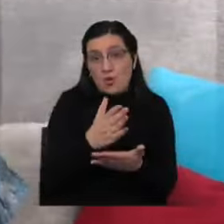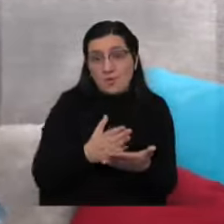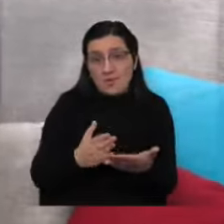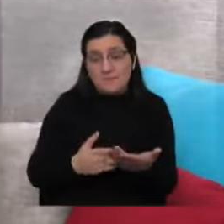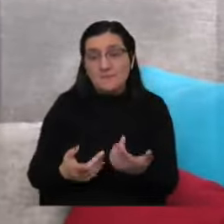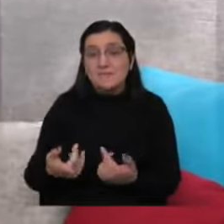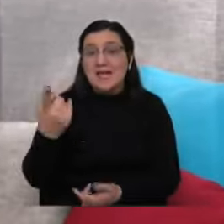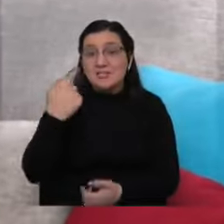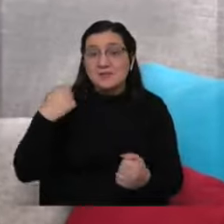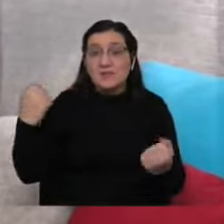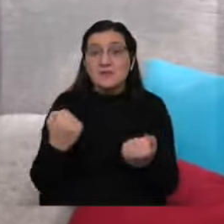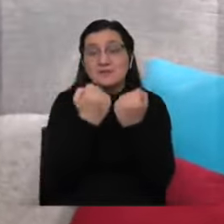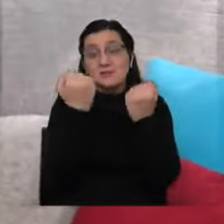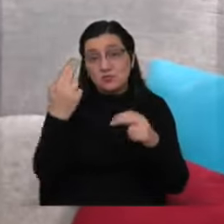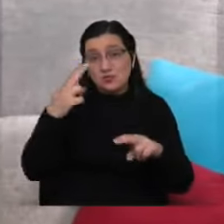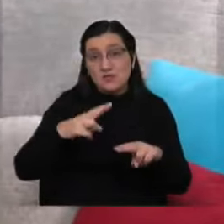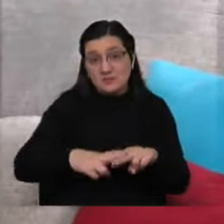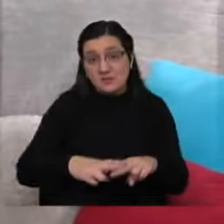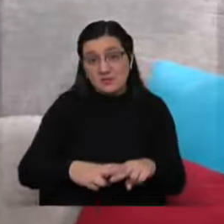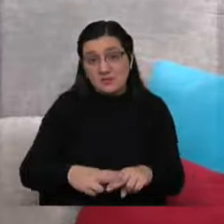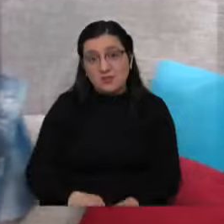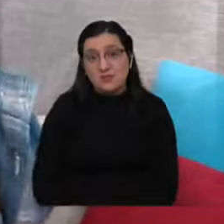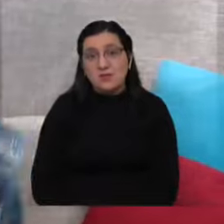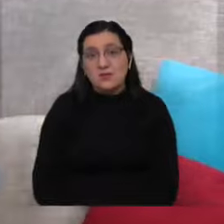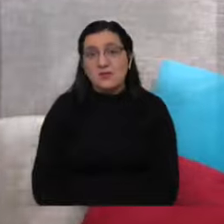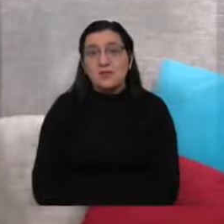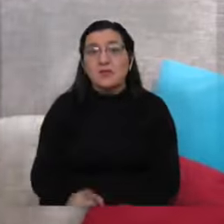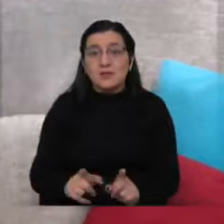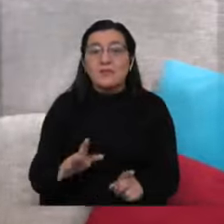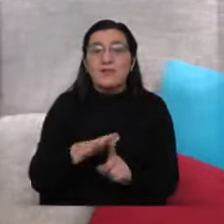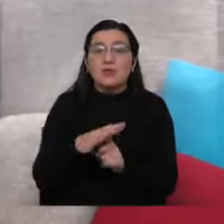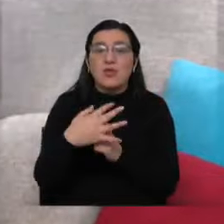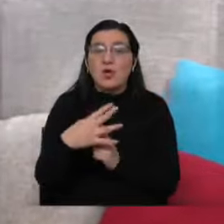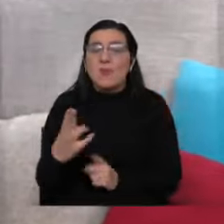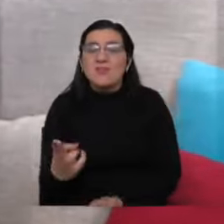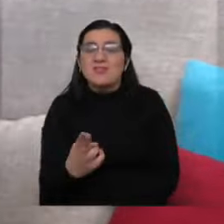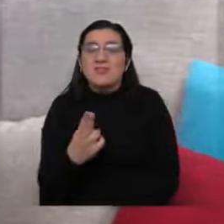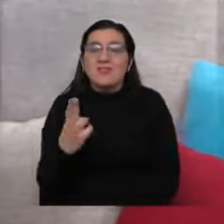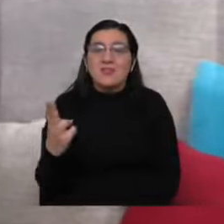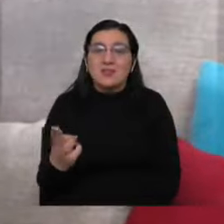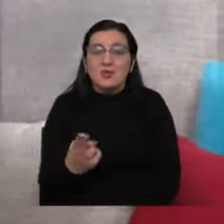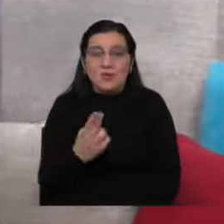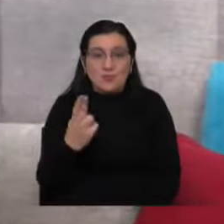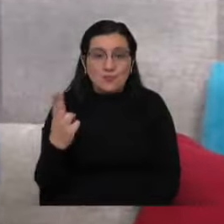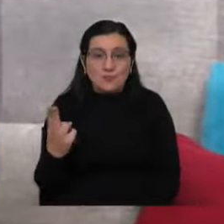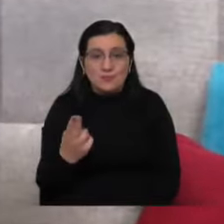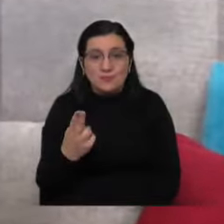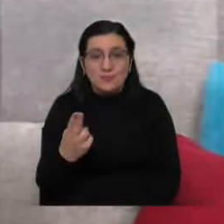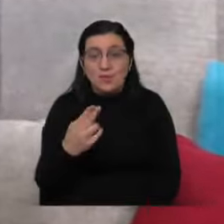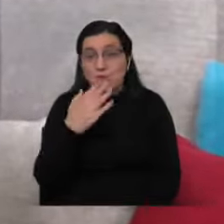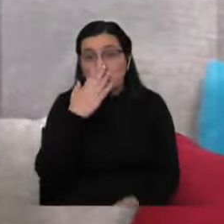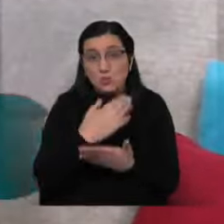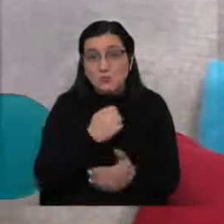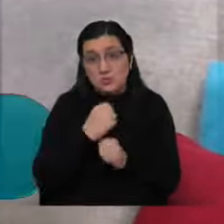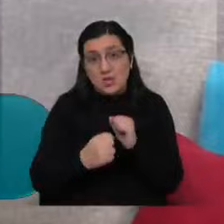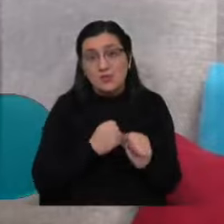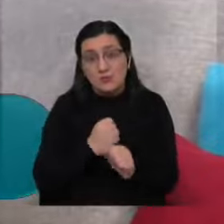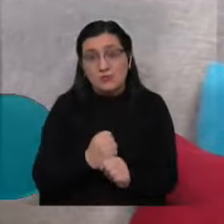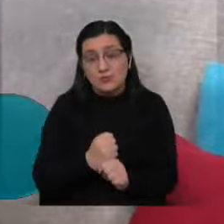Ayer fue aniversario de un fallecimiento que por otro lado también está un poco rodeado de misterio no este por últimos sus últimos años Sí sí la